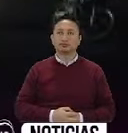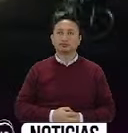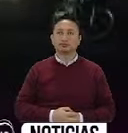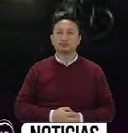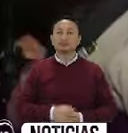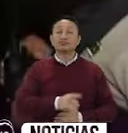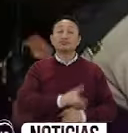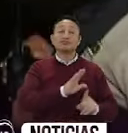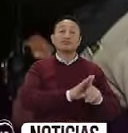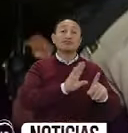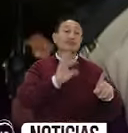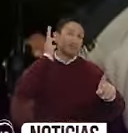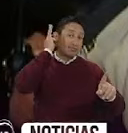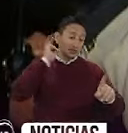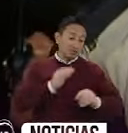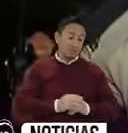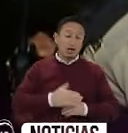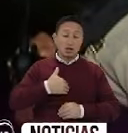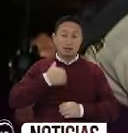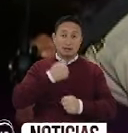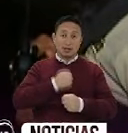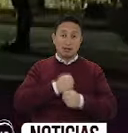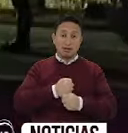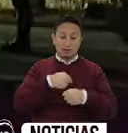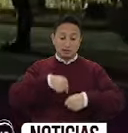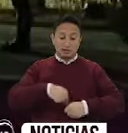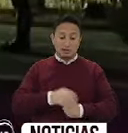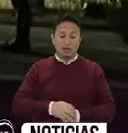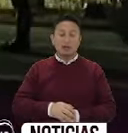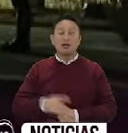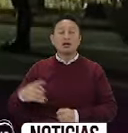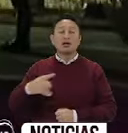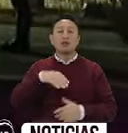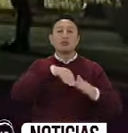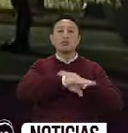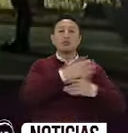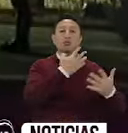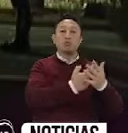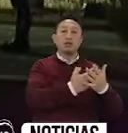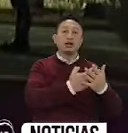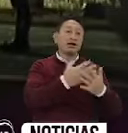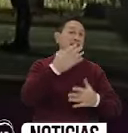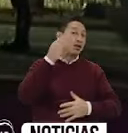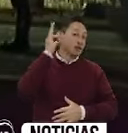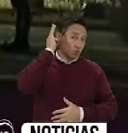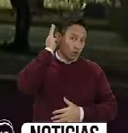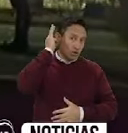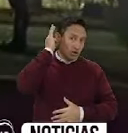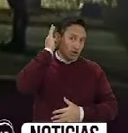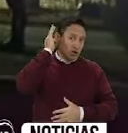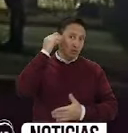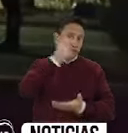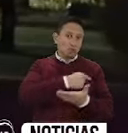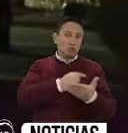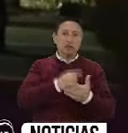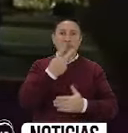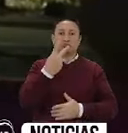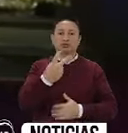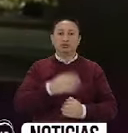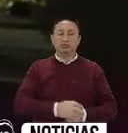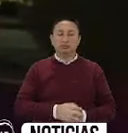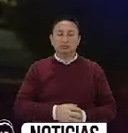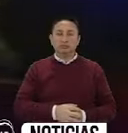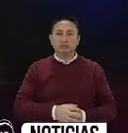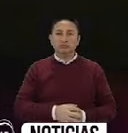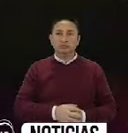víctima, que portaba su credencial de guía penitenciaria, trabajaba en el Centro de Privación de Libertad Femenino Guayas número 2, ubicado en el Complejo Penitenciario de